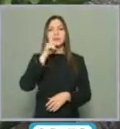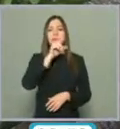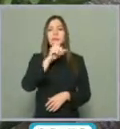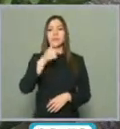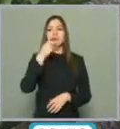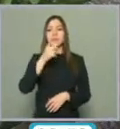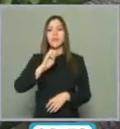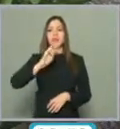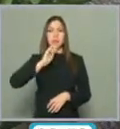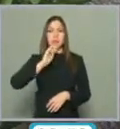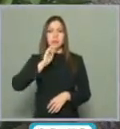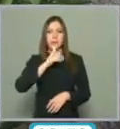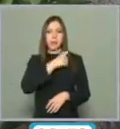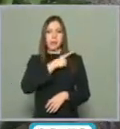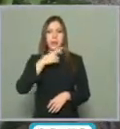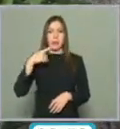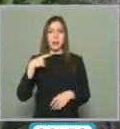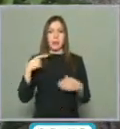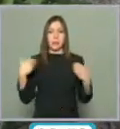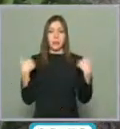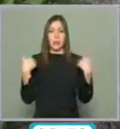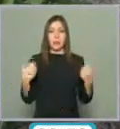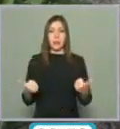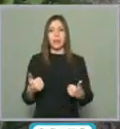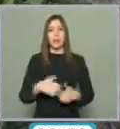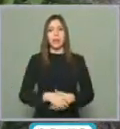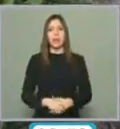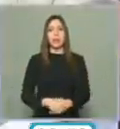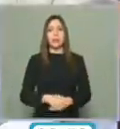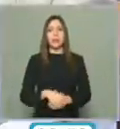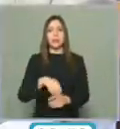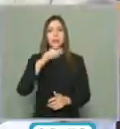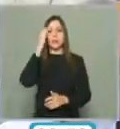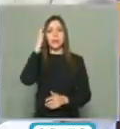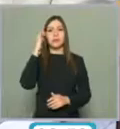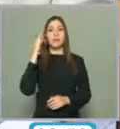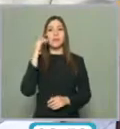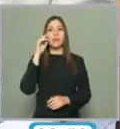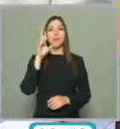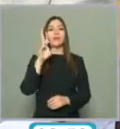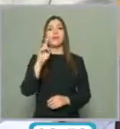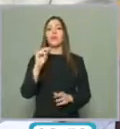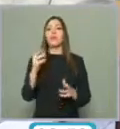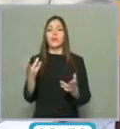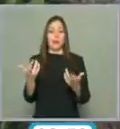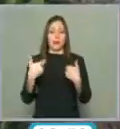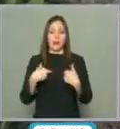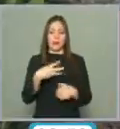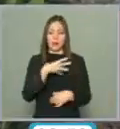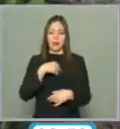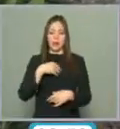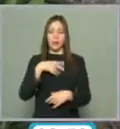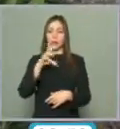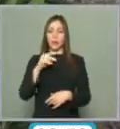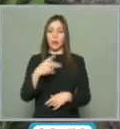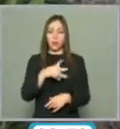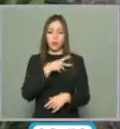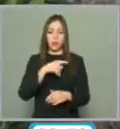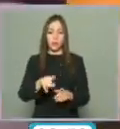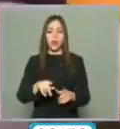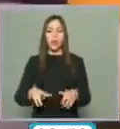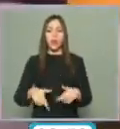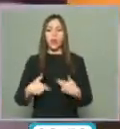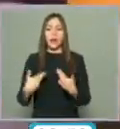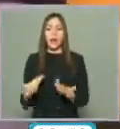mamás debemos entender, bueno, el día que sea mamá, que no estamos dando, o sea, no nos estamos regalando un hijo, sino al hijo le estamos regalando la